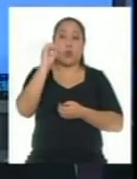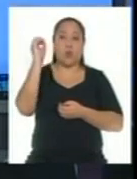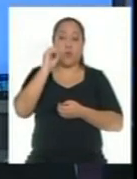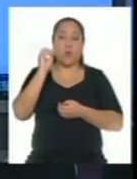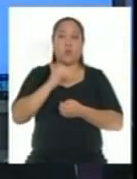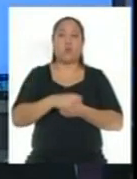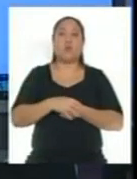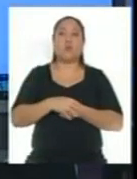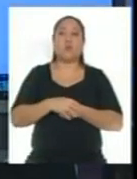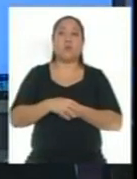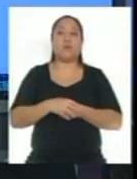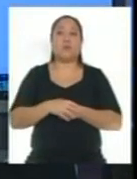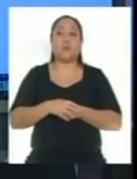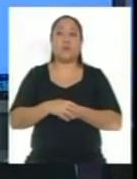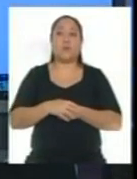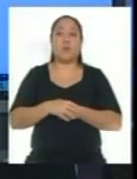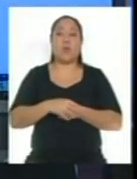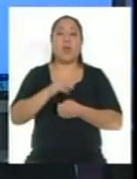42.030%,